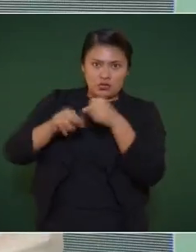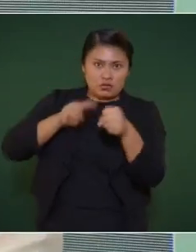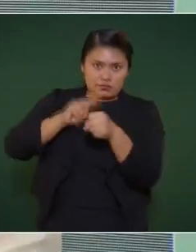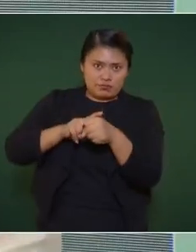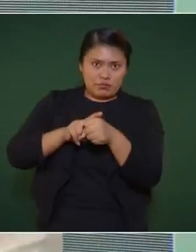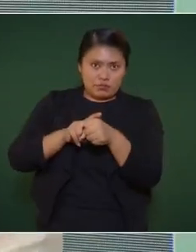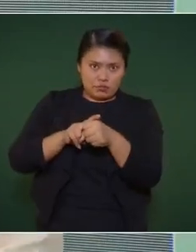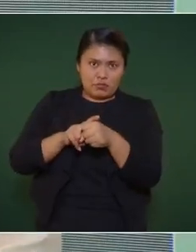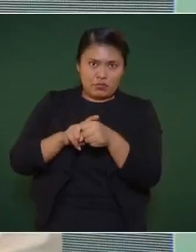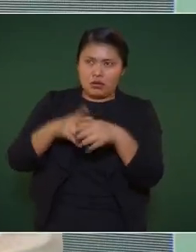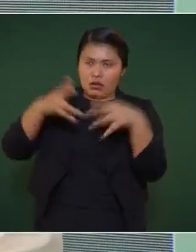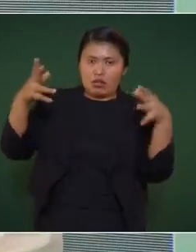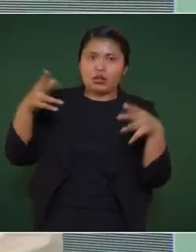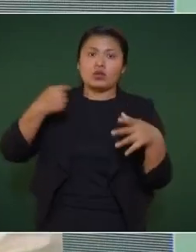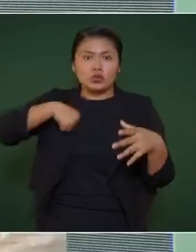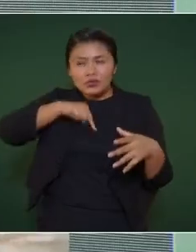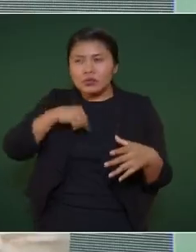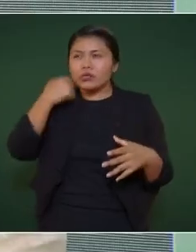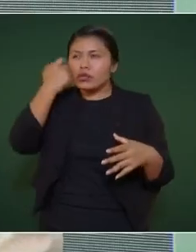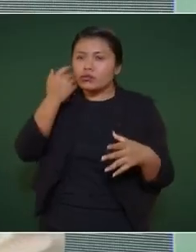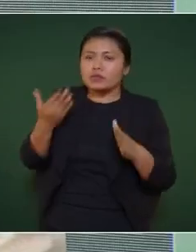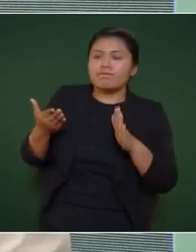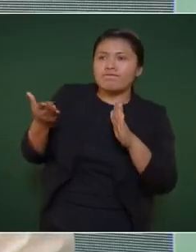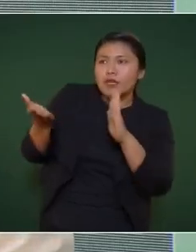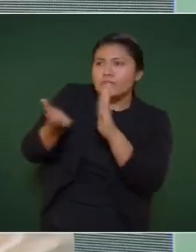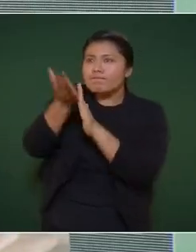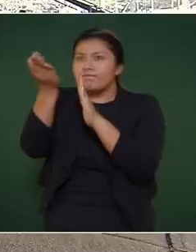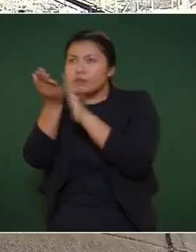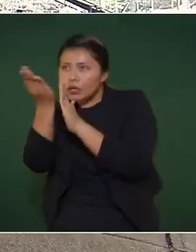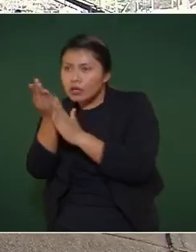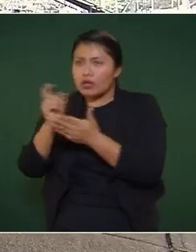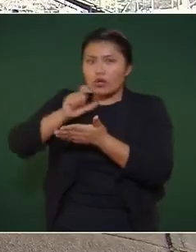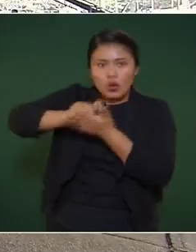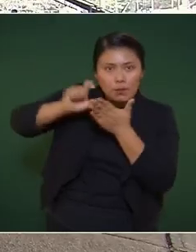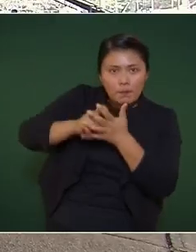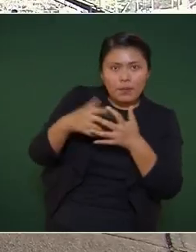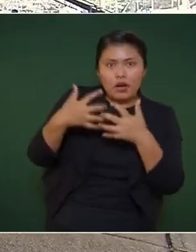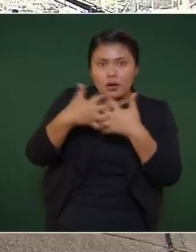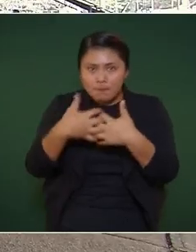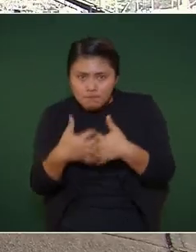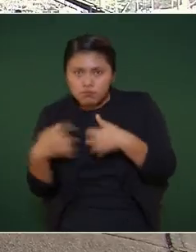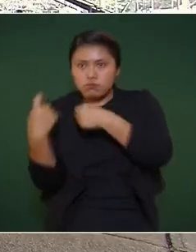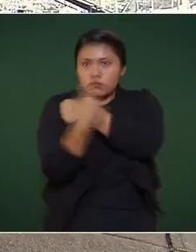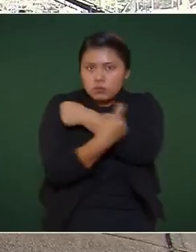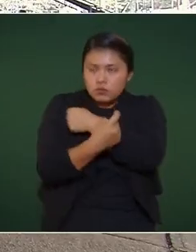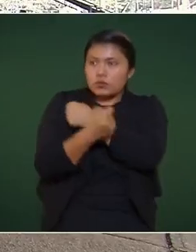Se están rehabilitando, se está comprando equipo.